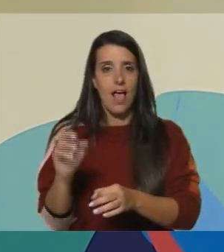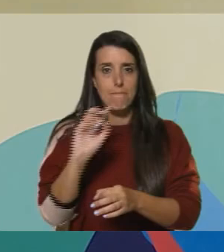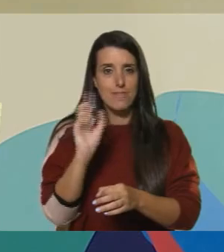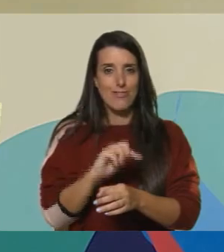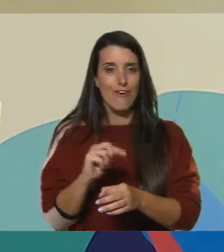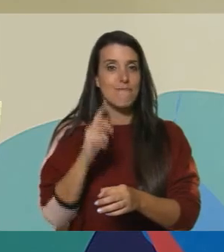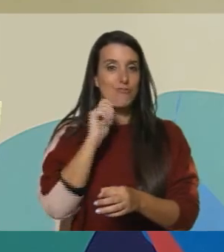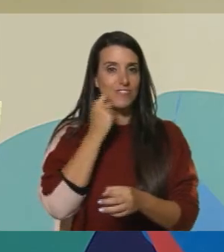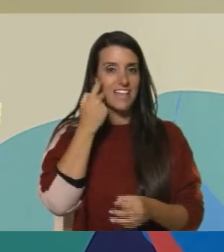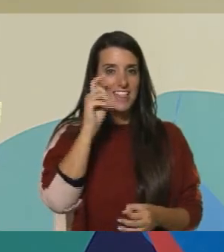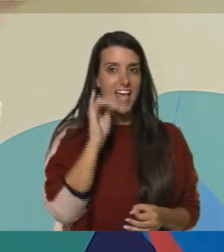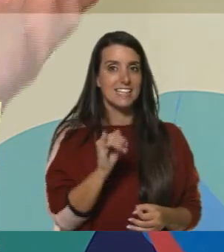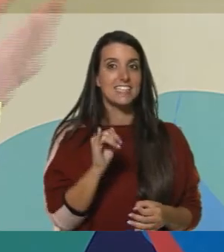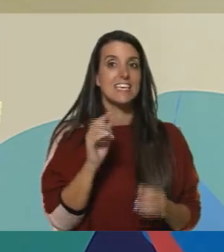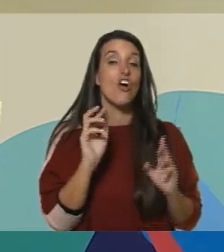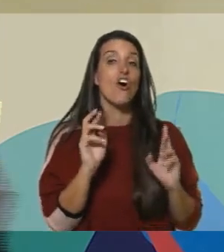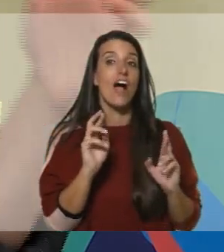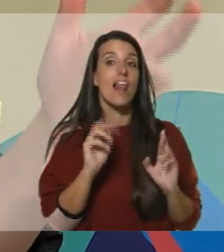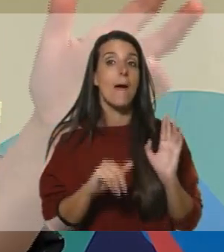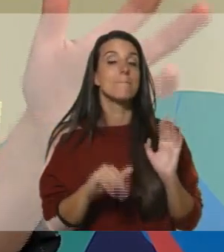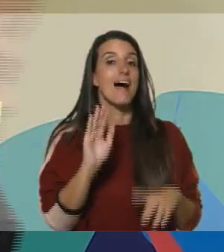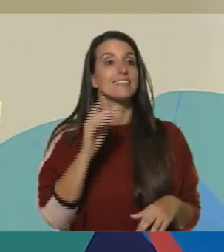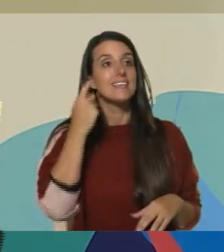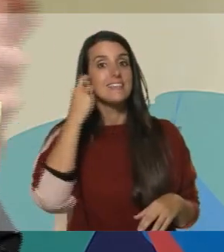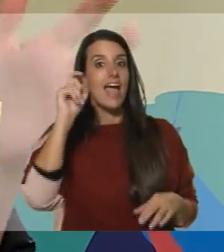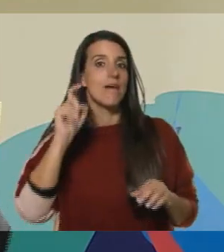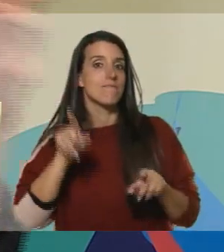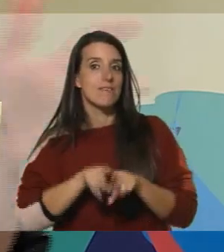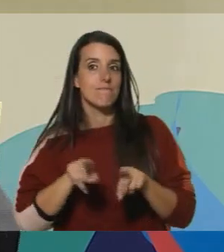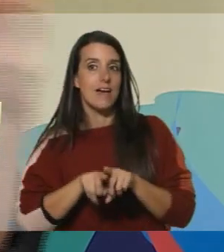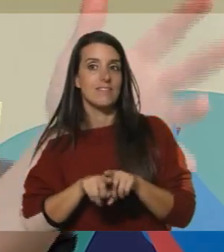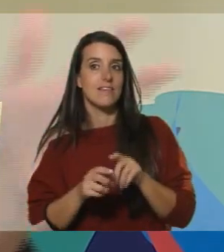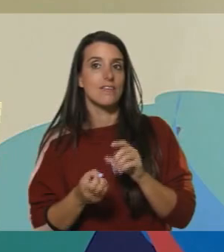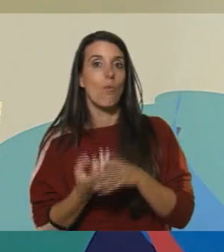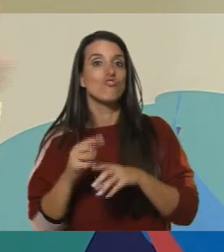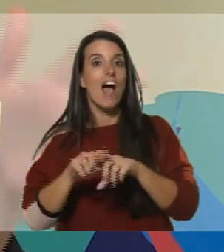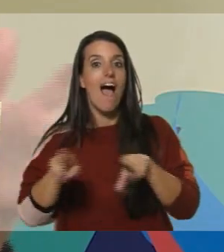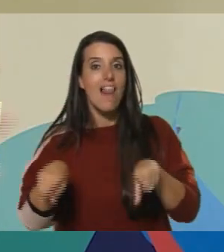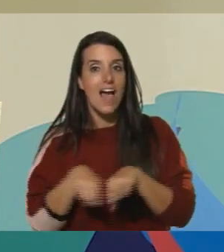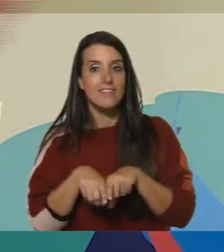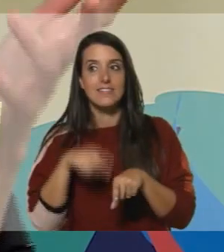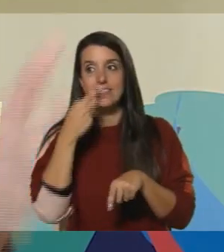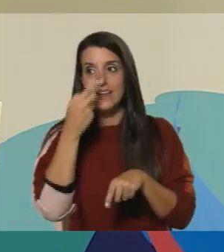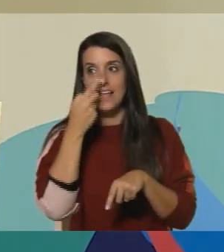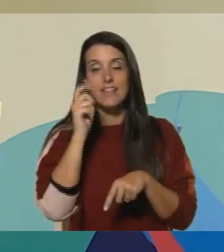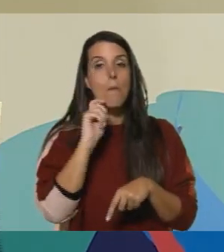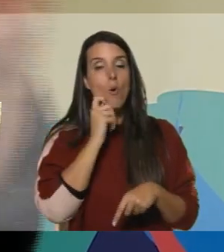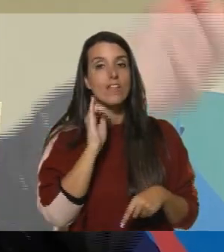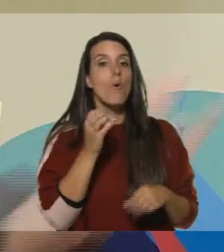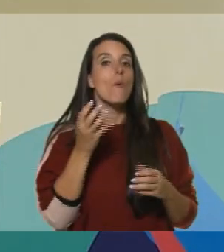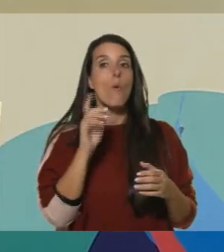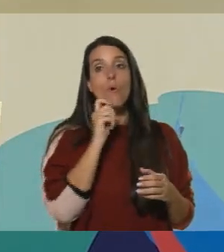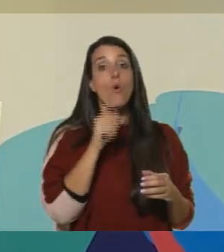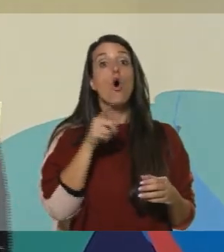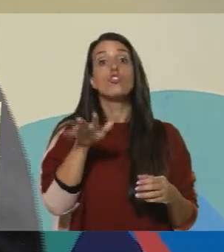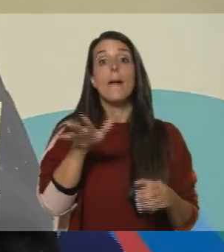que está buenísimo y ojalá que sigan surgiendo salas así como más descentralizadas. Porque está bueno, pero llegas a